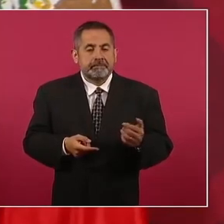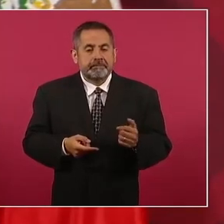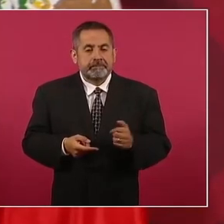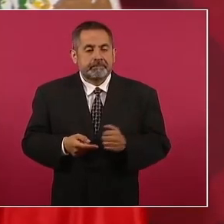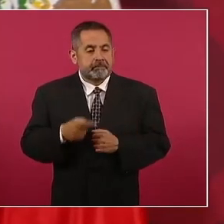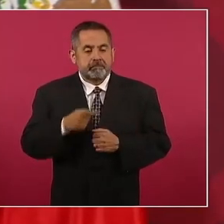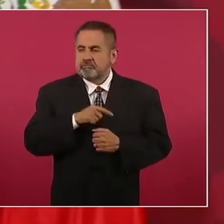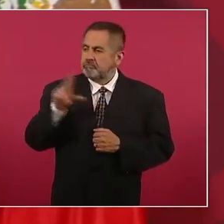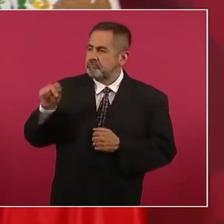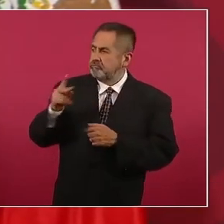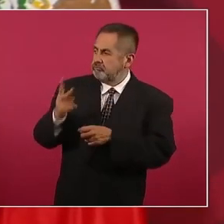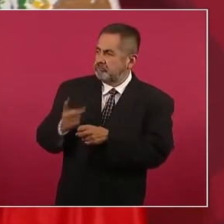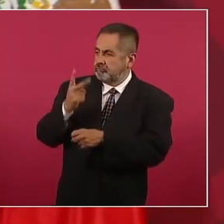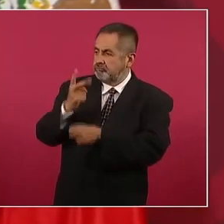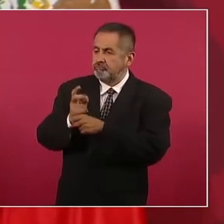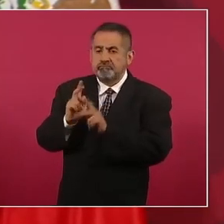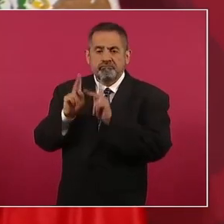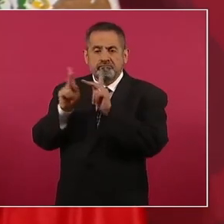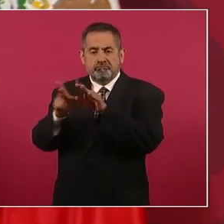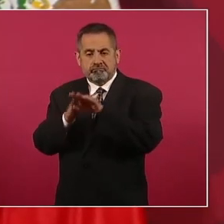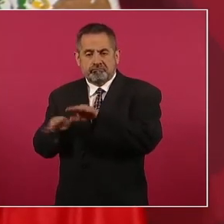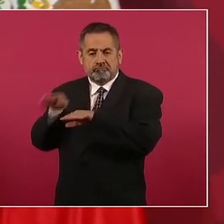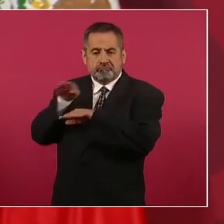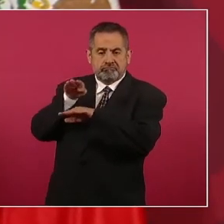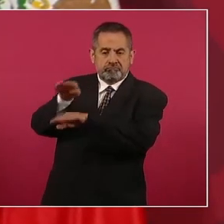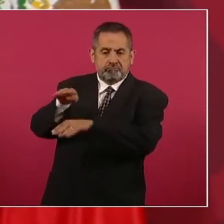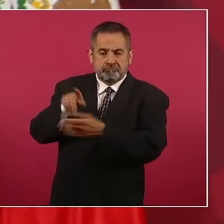que no hiciéramos los segundos pisos.